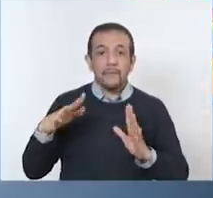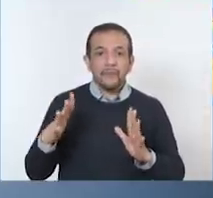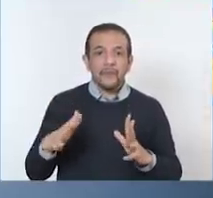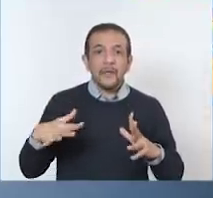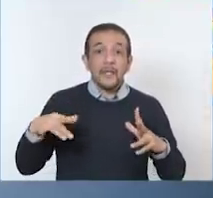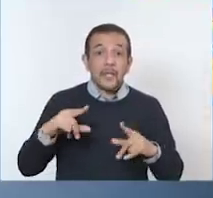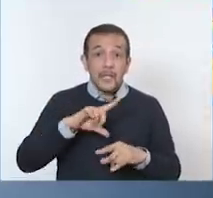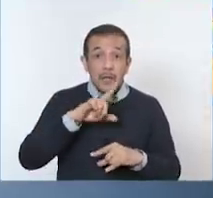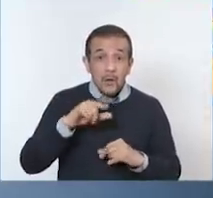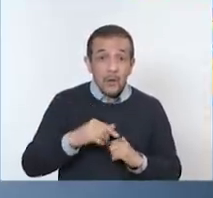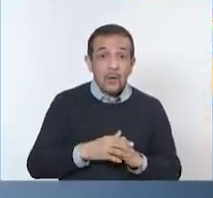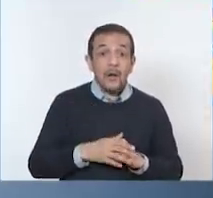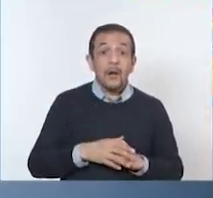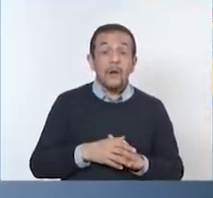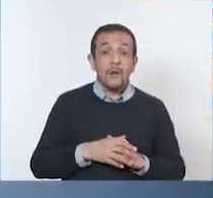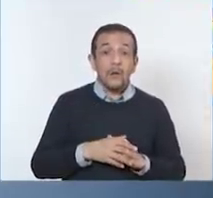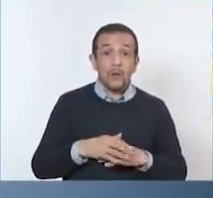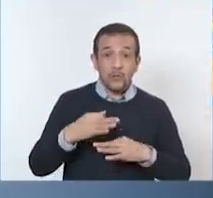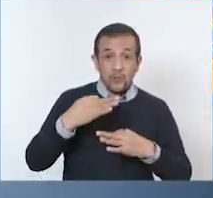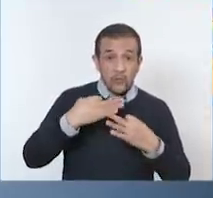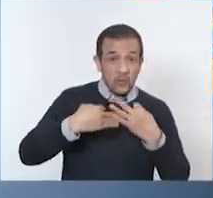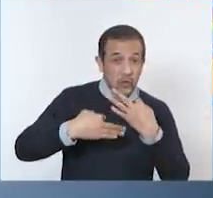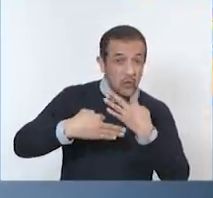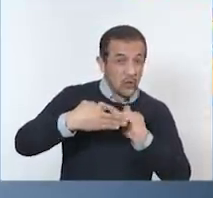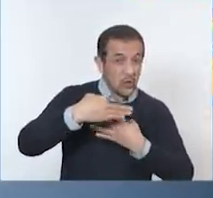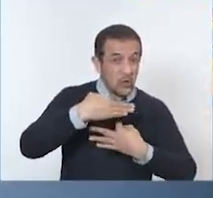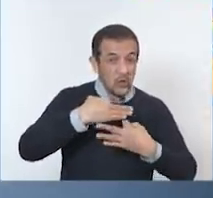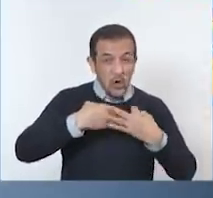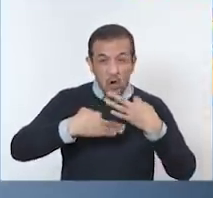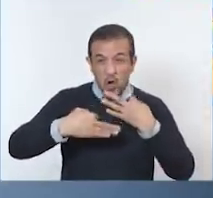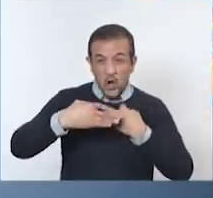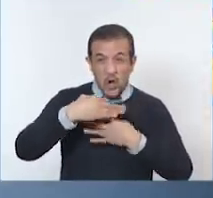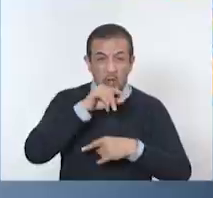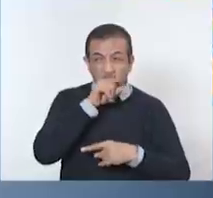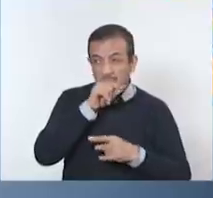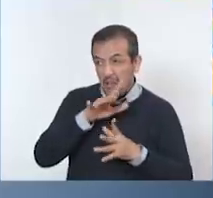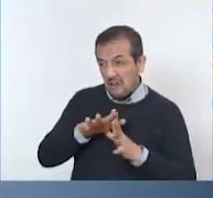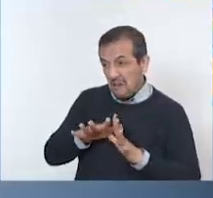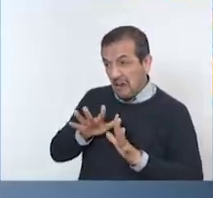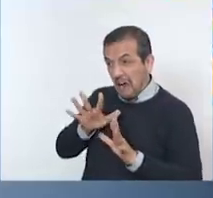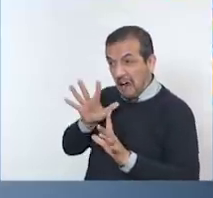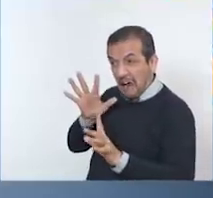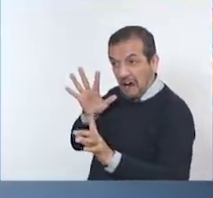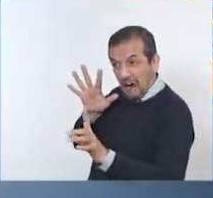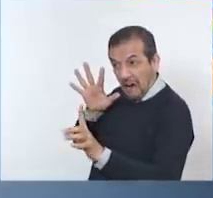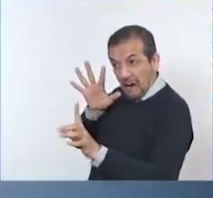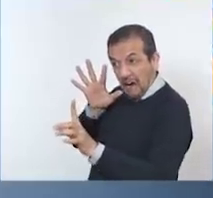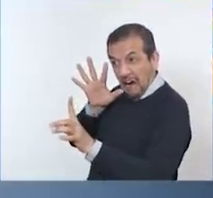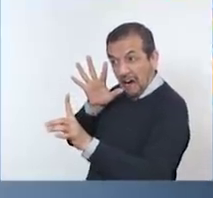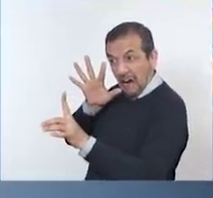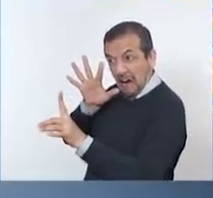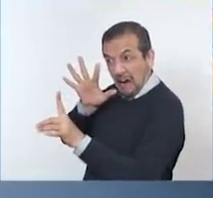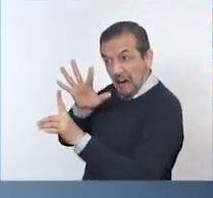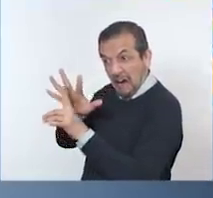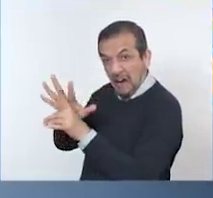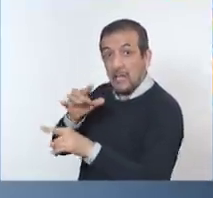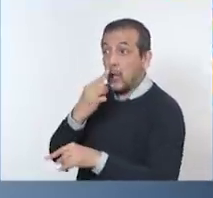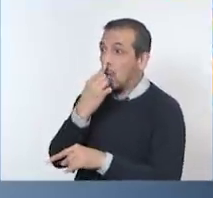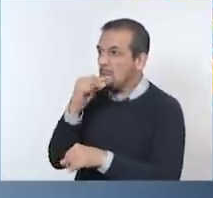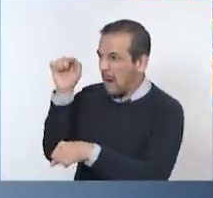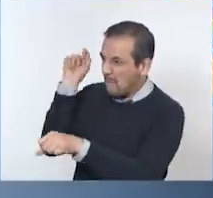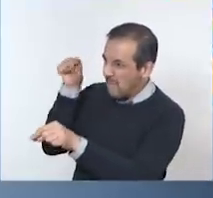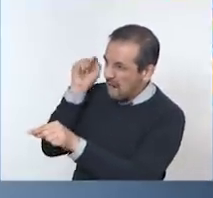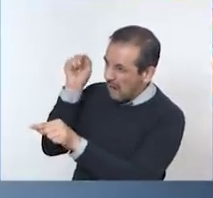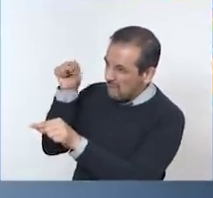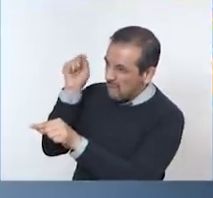¡Jua! ¡Jua! ¡Jua! Todos se abalanzaron contra el tecolote y a picotazo. ¡Ta, ta, ta,